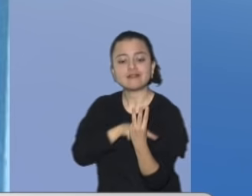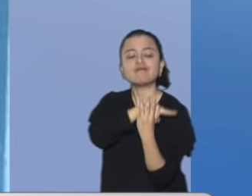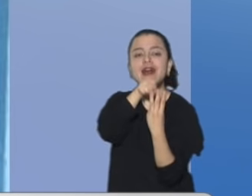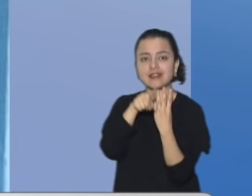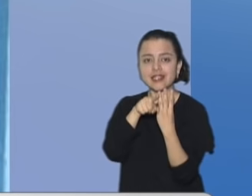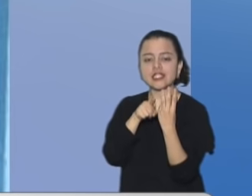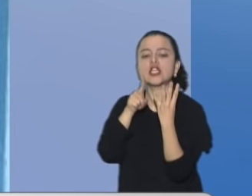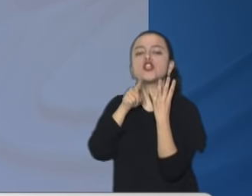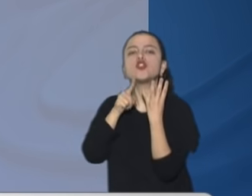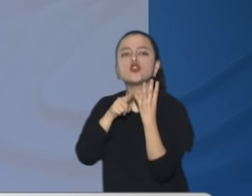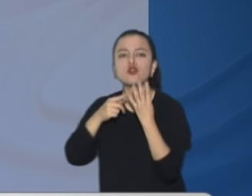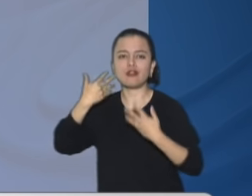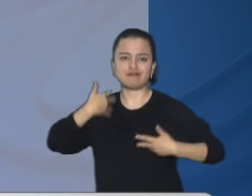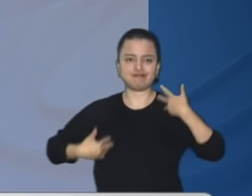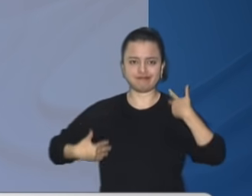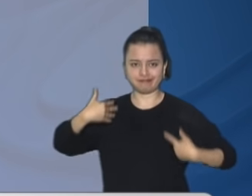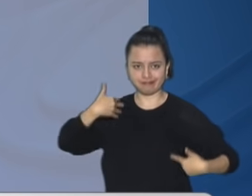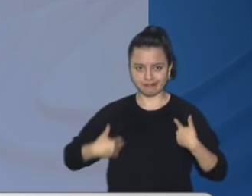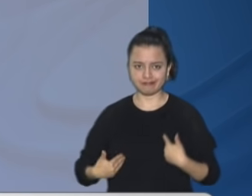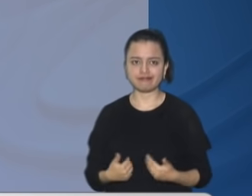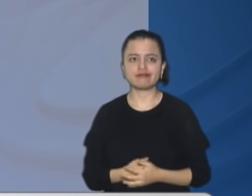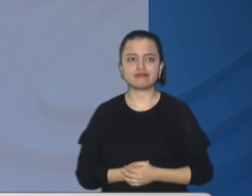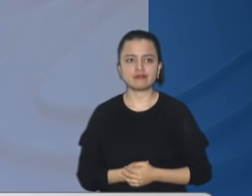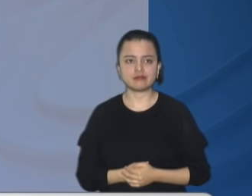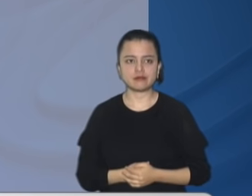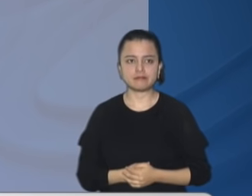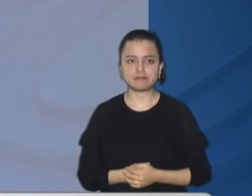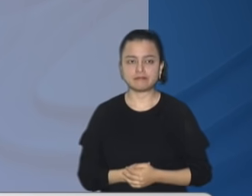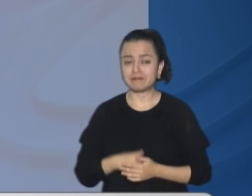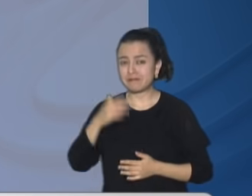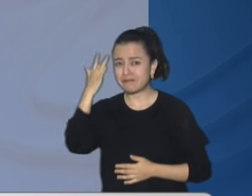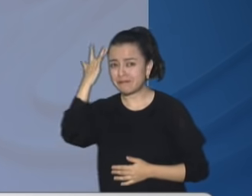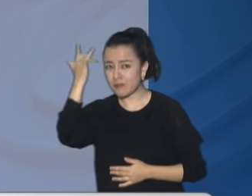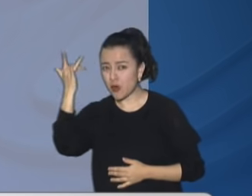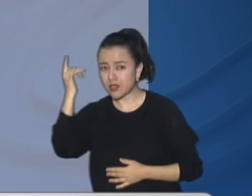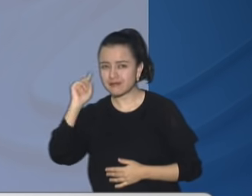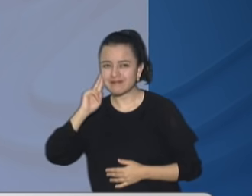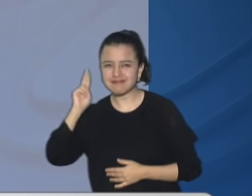herido por las balas. Es en las retaliaciones entre grupos armados,